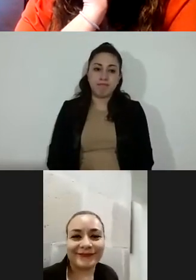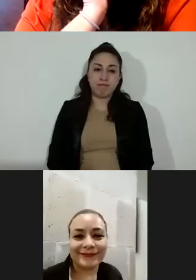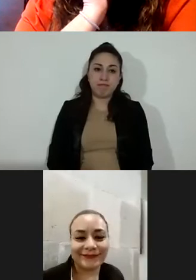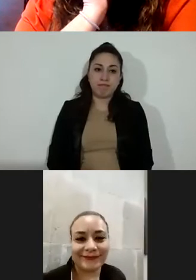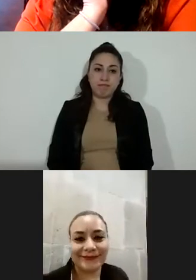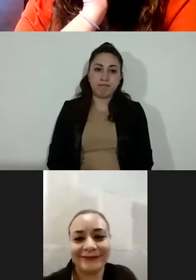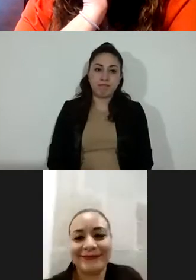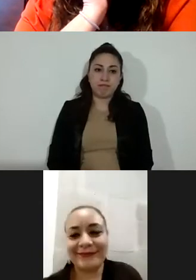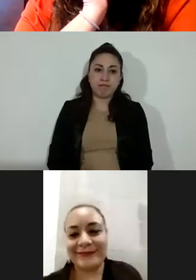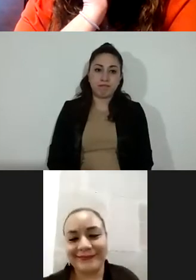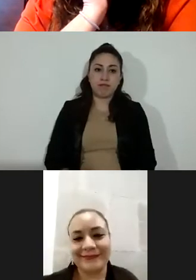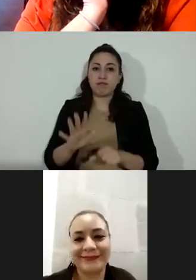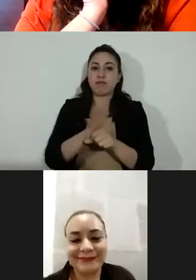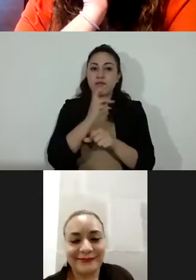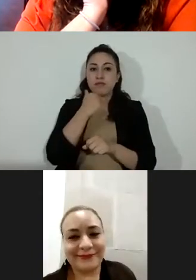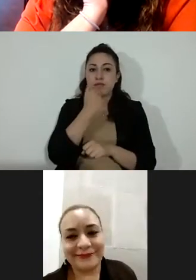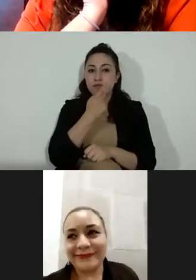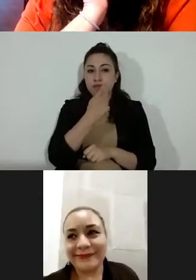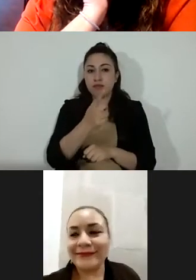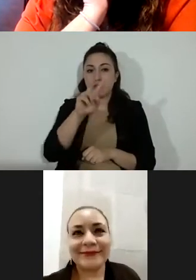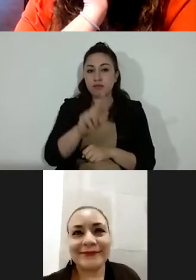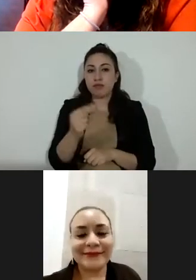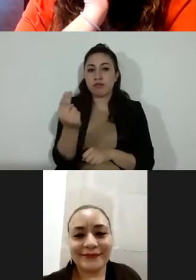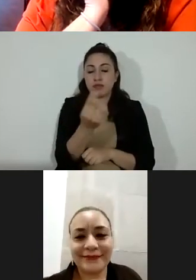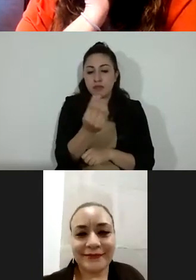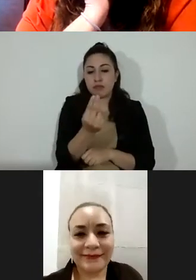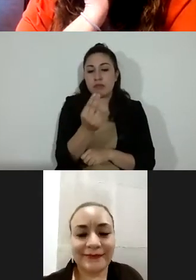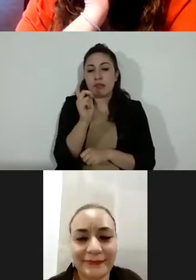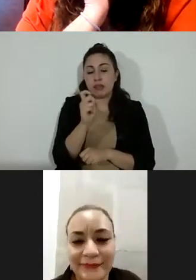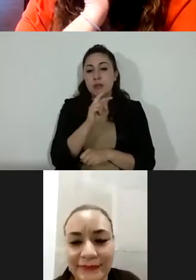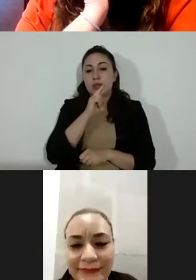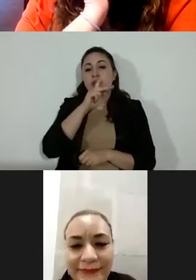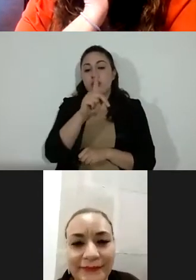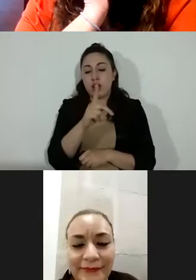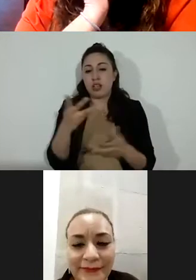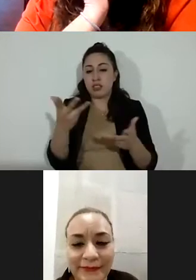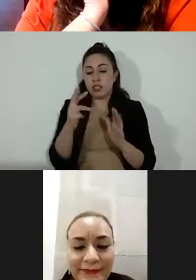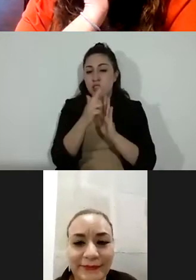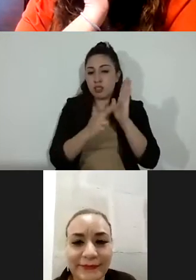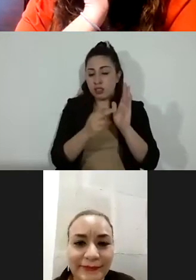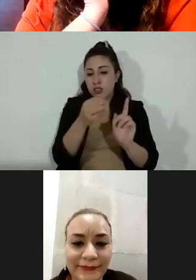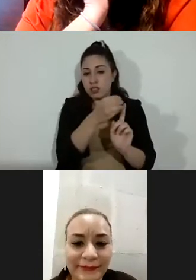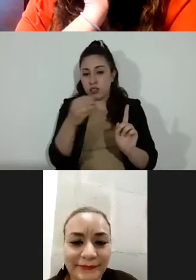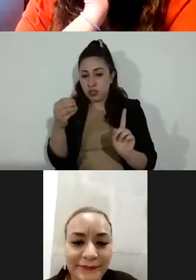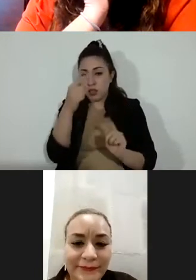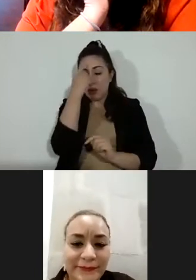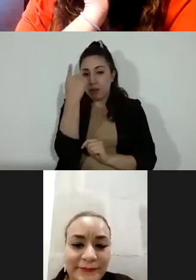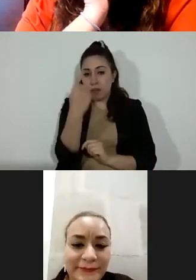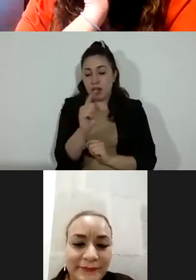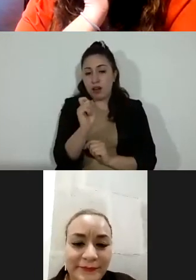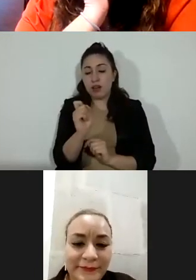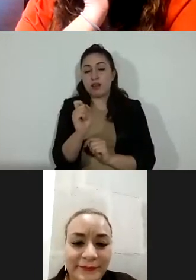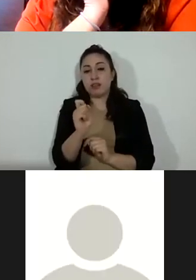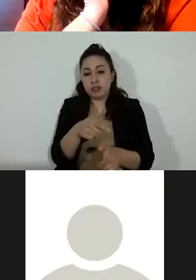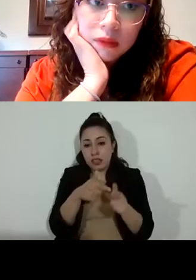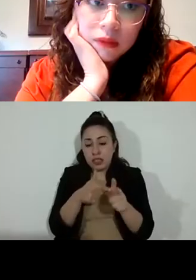sería necesario pues instruir un protocolo que nos permita mantener la